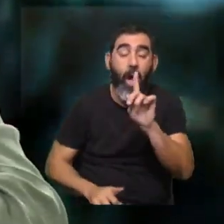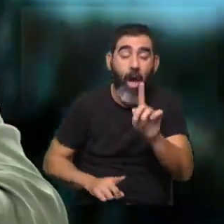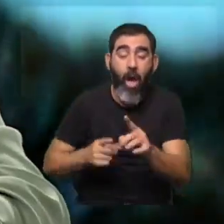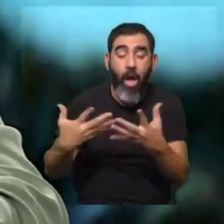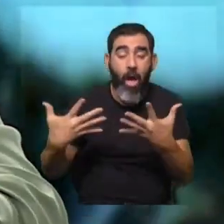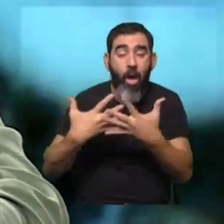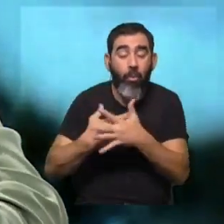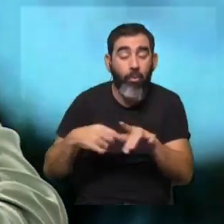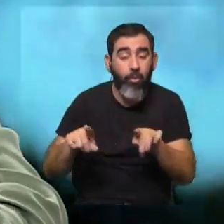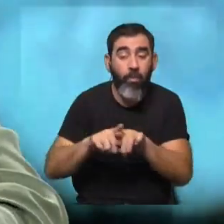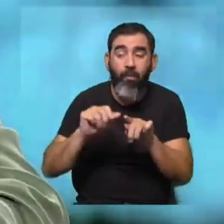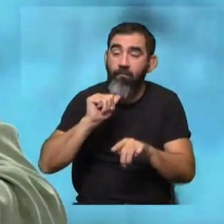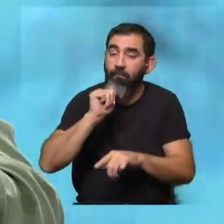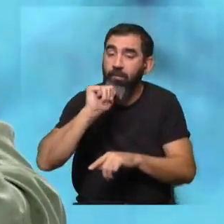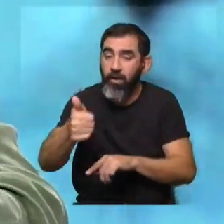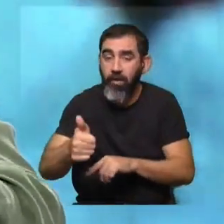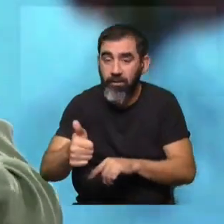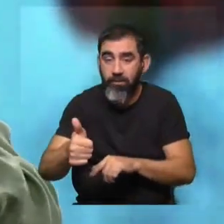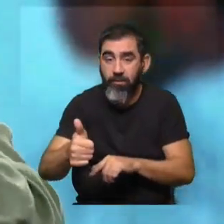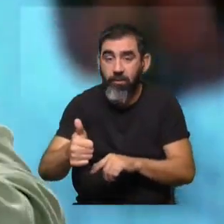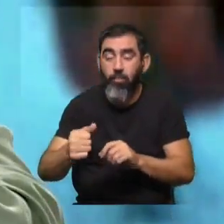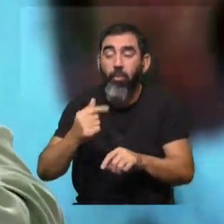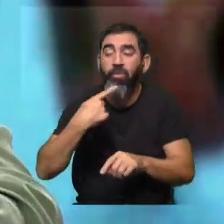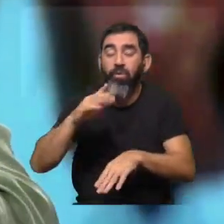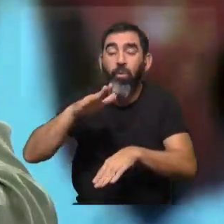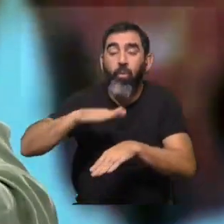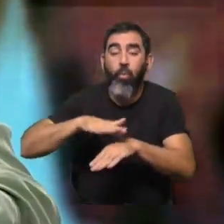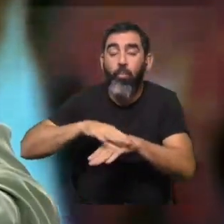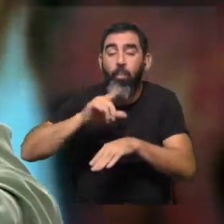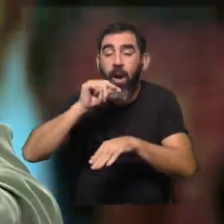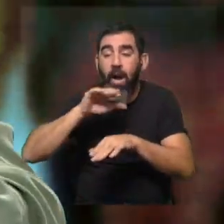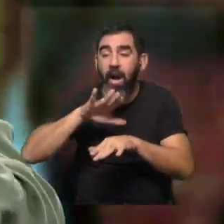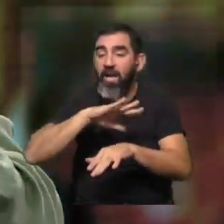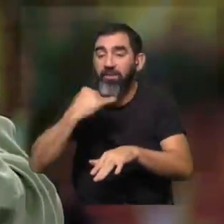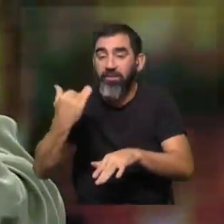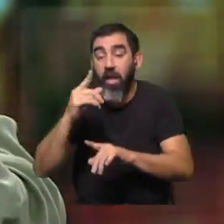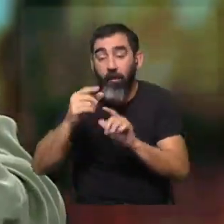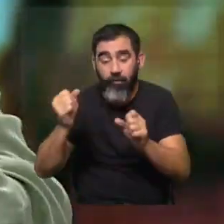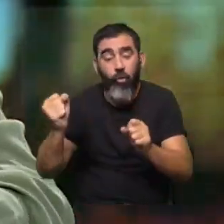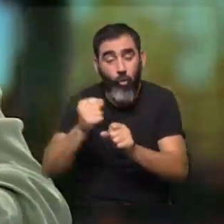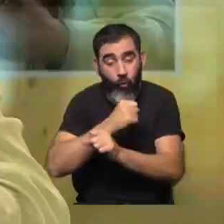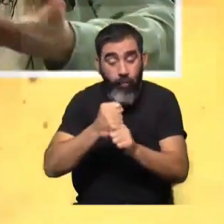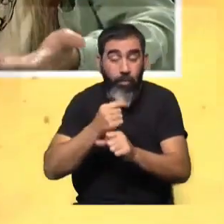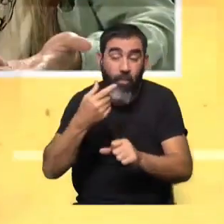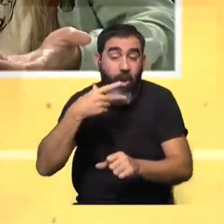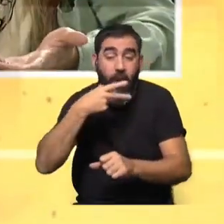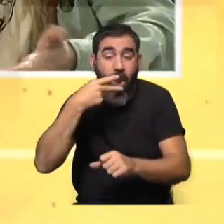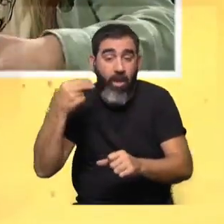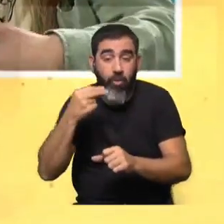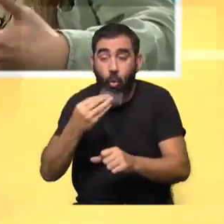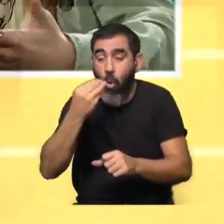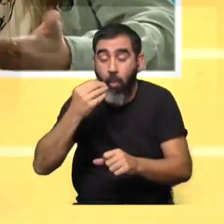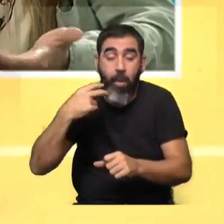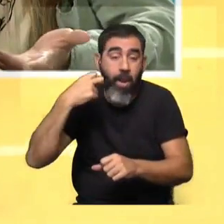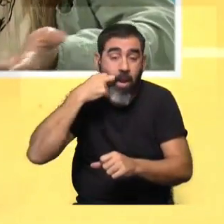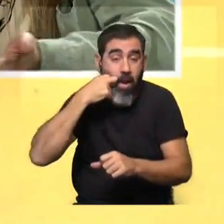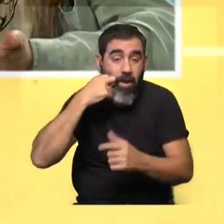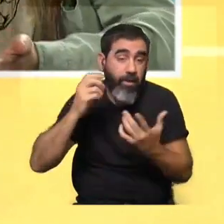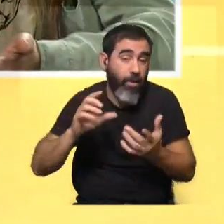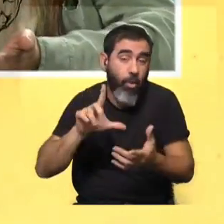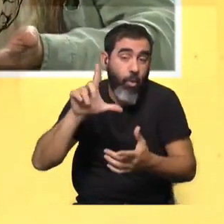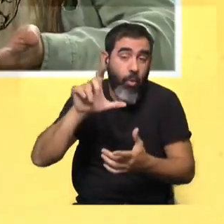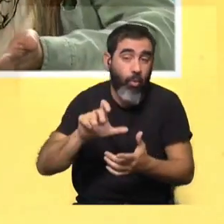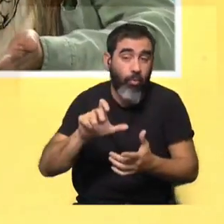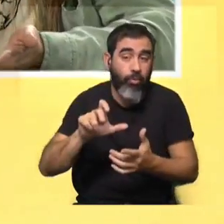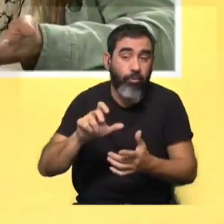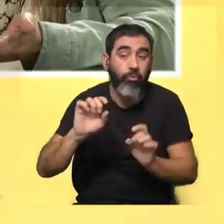de represalias por asignación de culpa en gallineros, muchas veces confirmados, son felinos en realidad hipercarnívoros, quiere decir que su dieta es